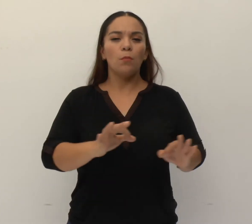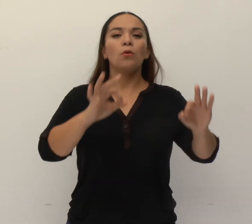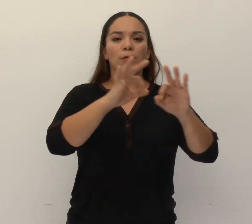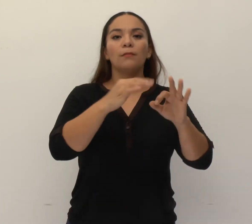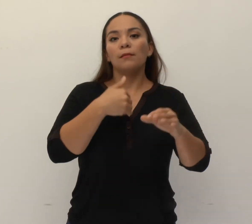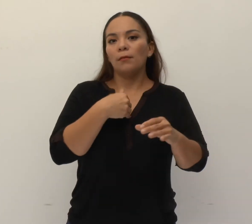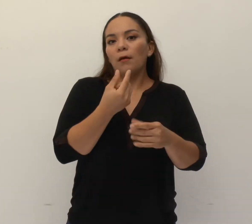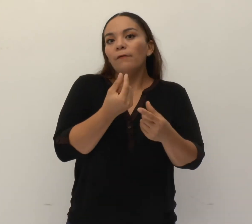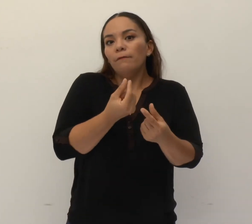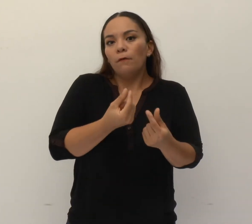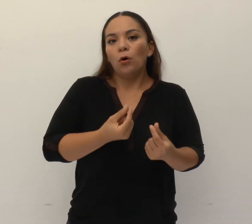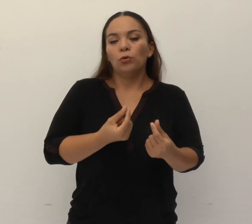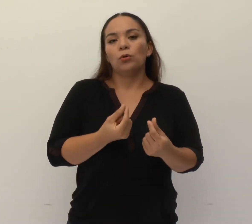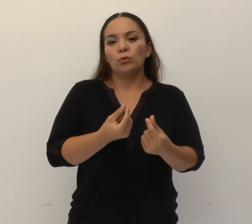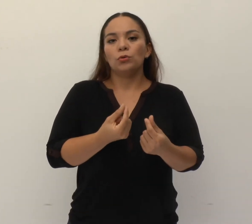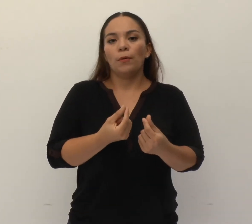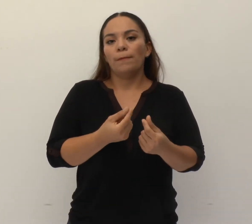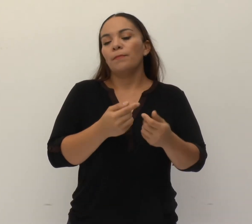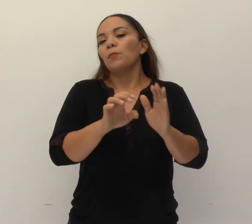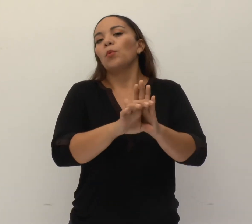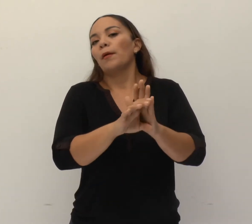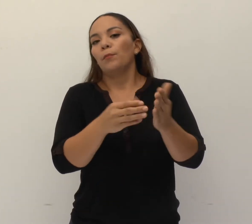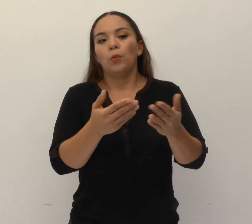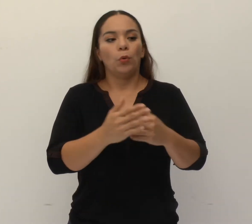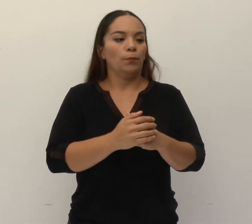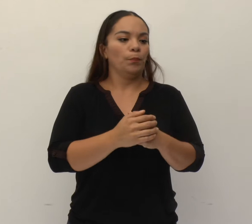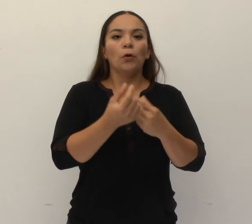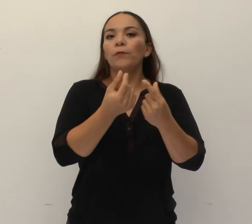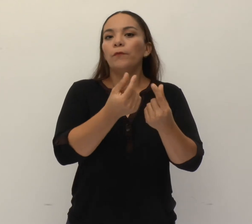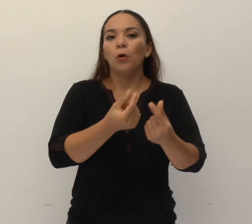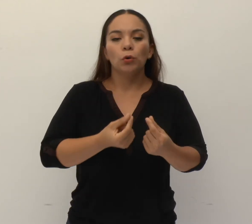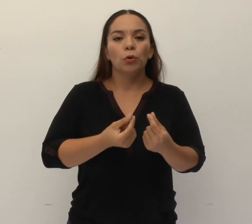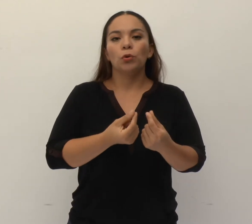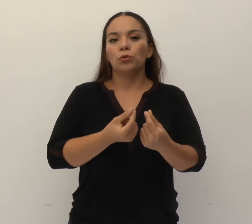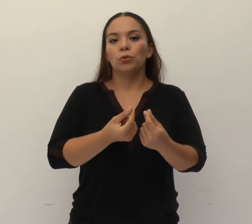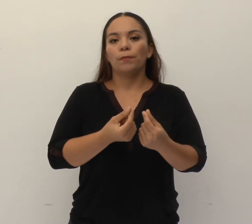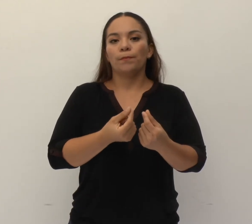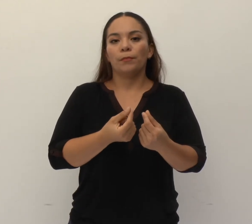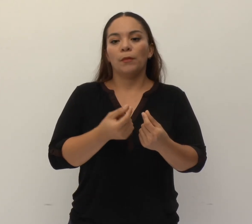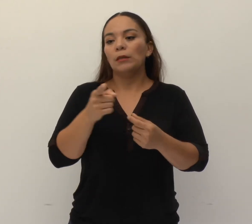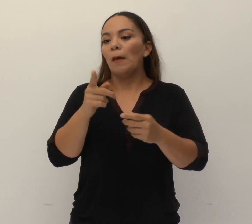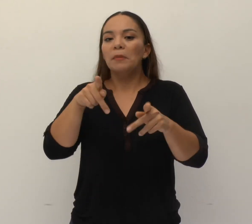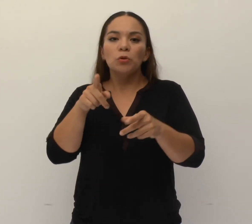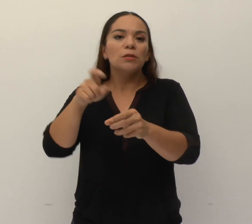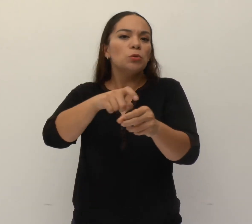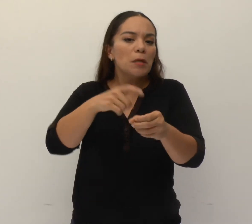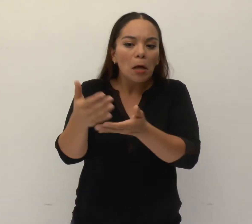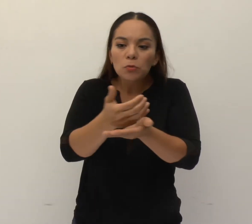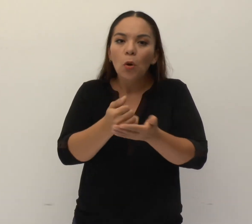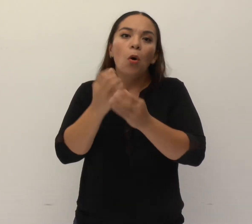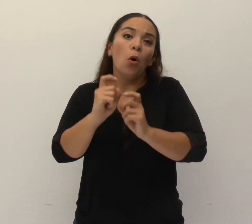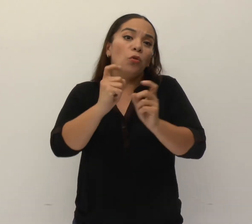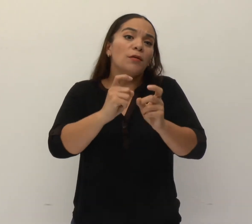tener unos fondos, ¿verdad?, que provinieran, por ejemplo, de los fondos de los asociados